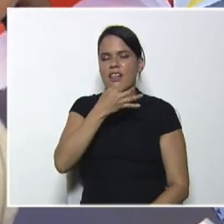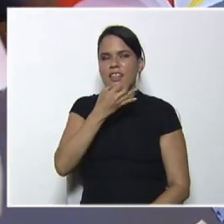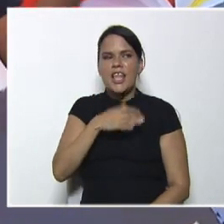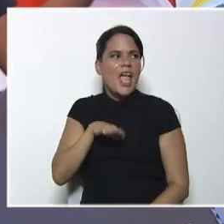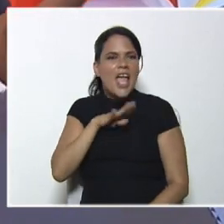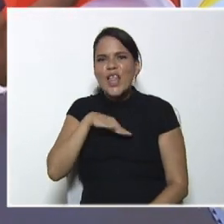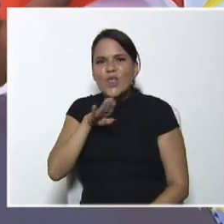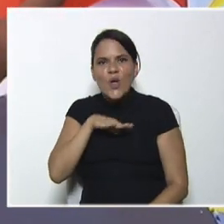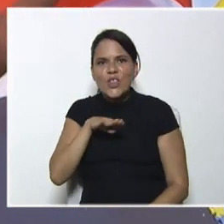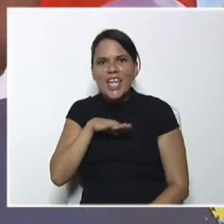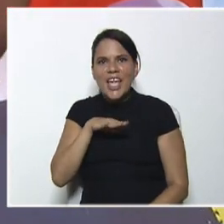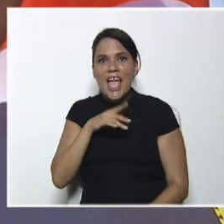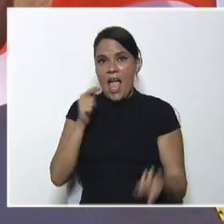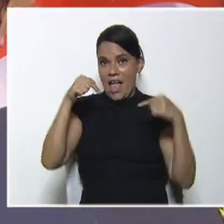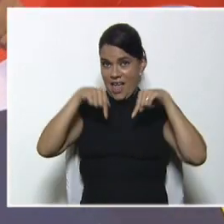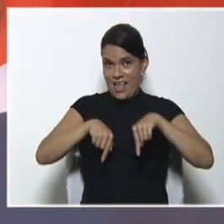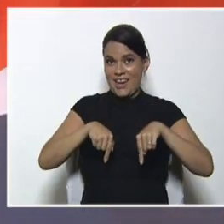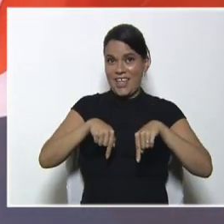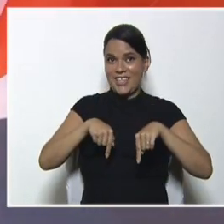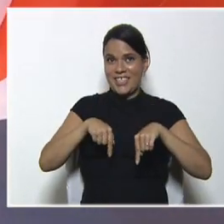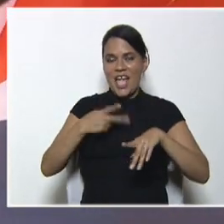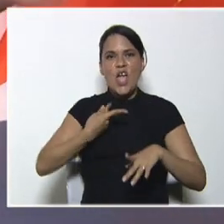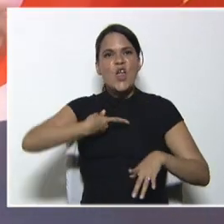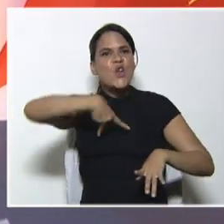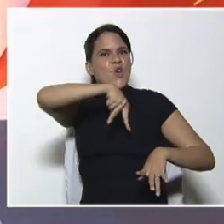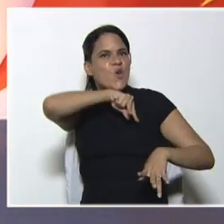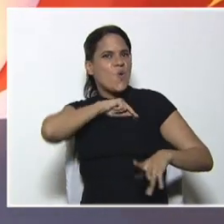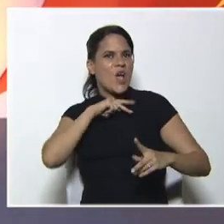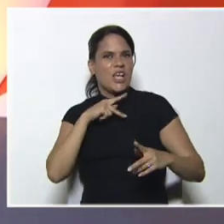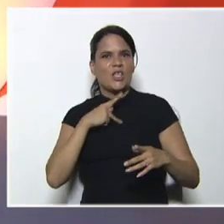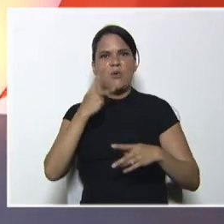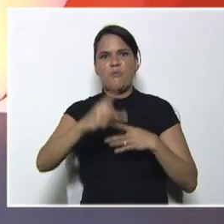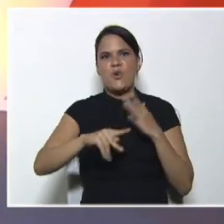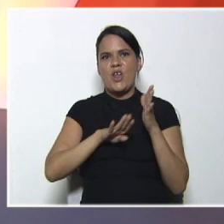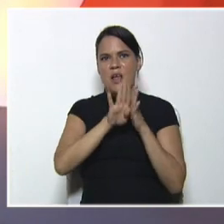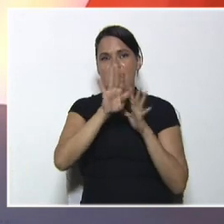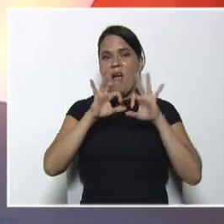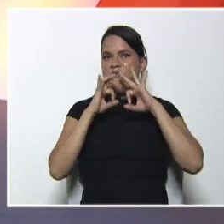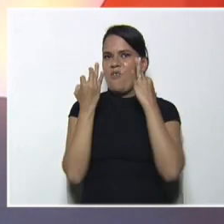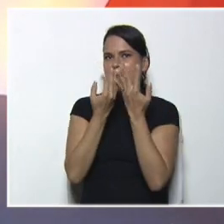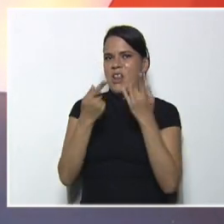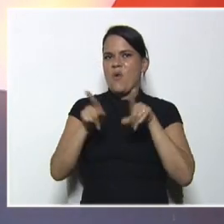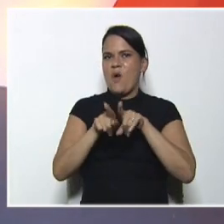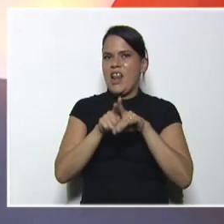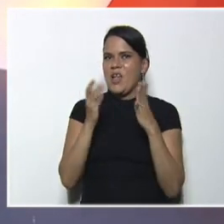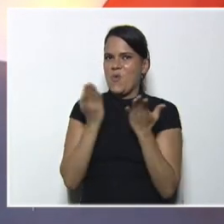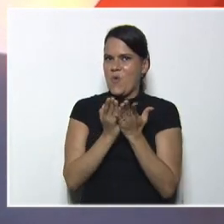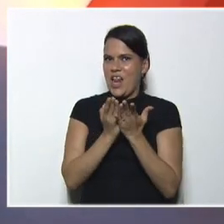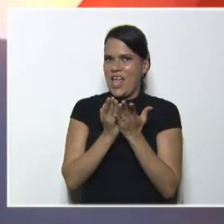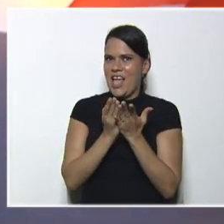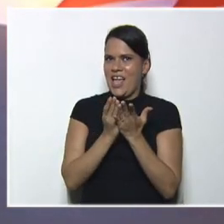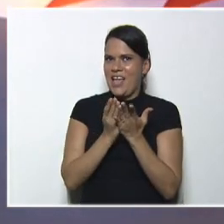tarde. ¿En dónde? En nuestro programa Cada Familia,